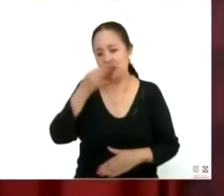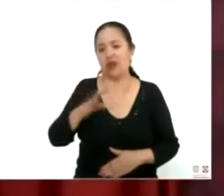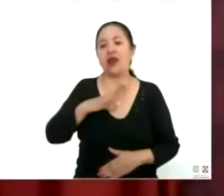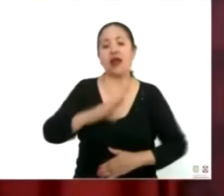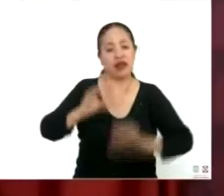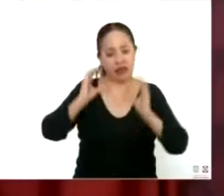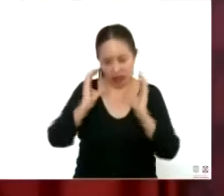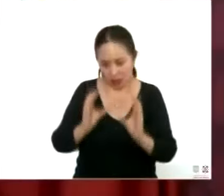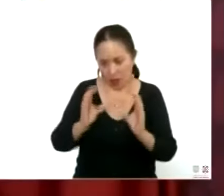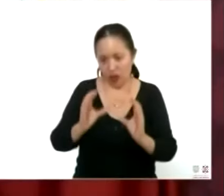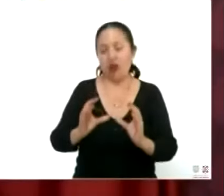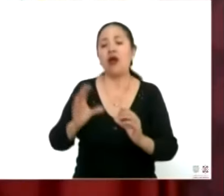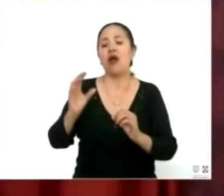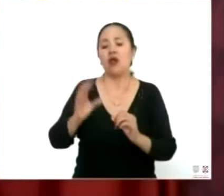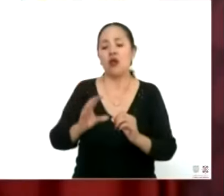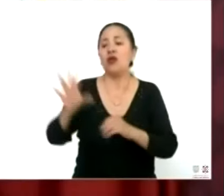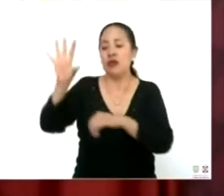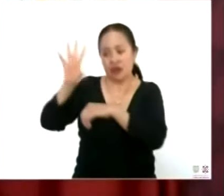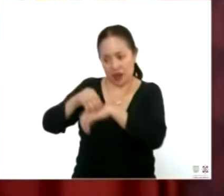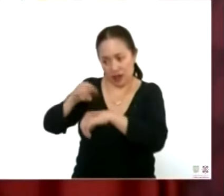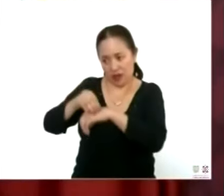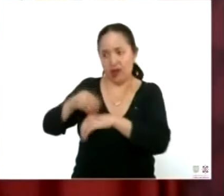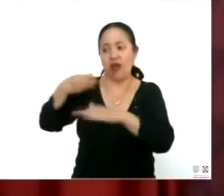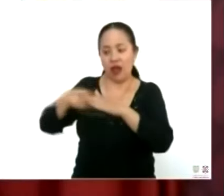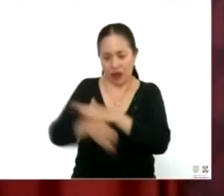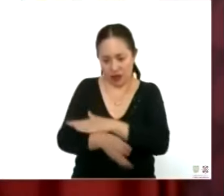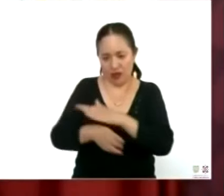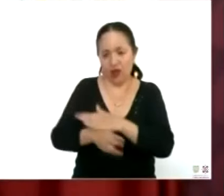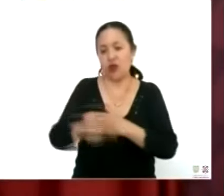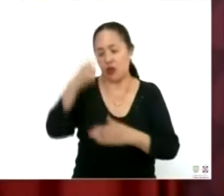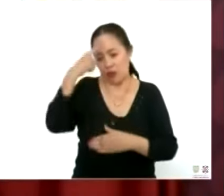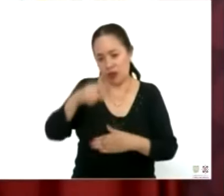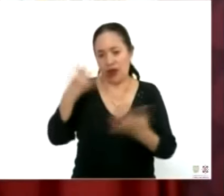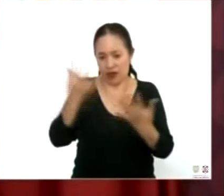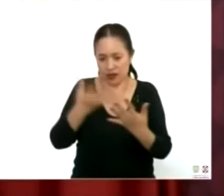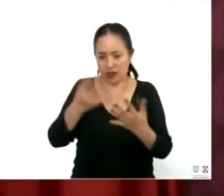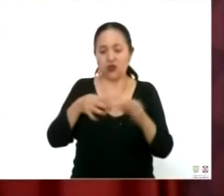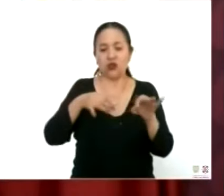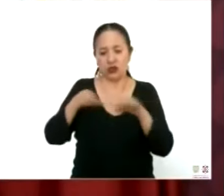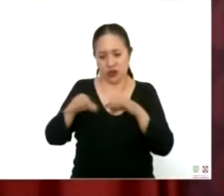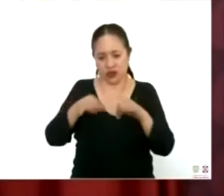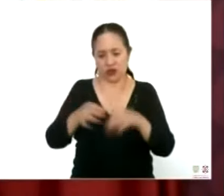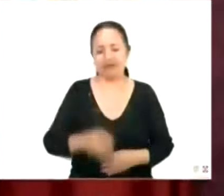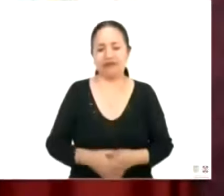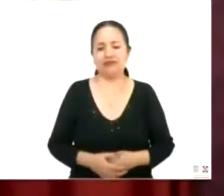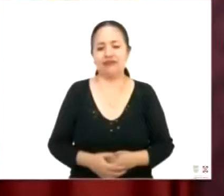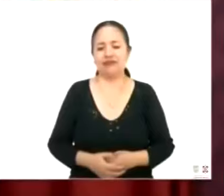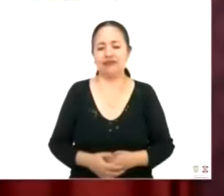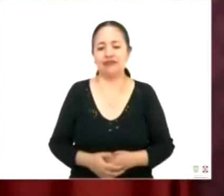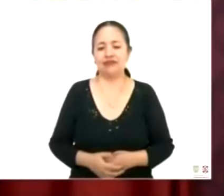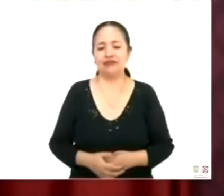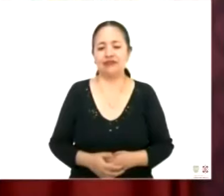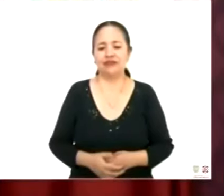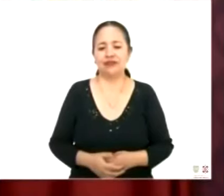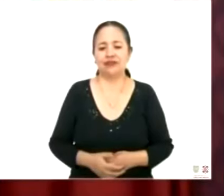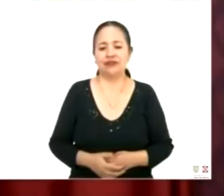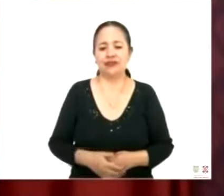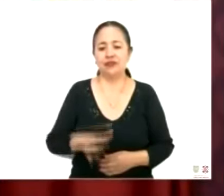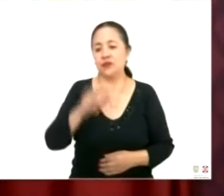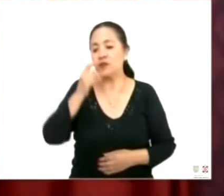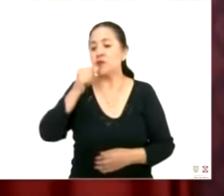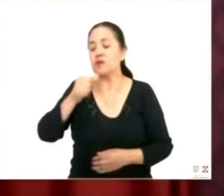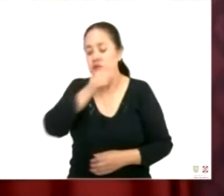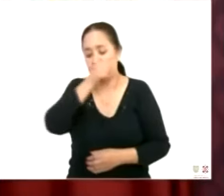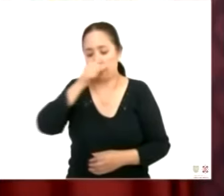que tiene que pedir la autorización del metro para cualquier trabajo que lleve a cabo. La alcaldía, al autorizar